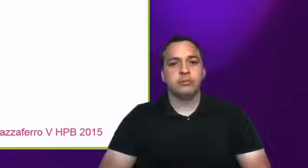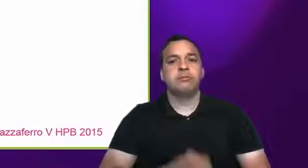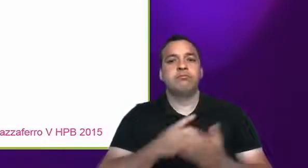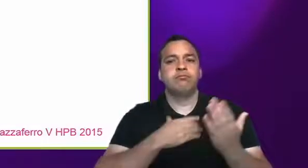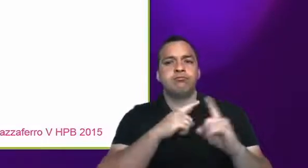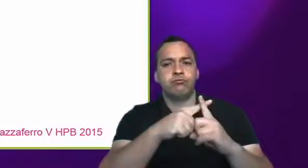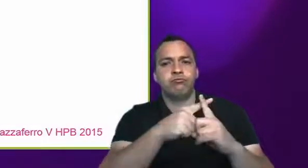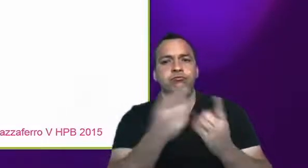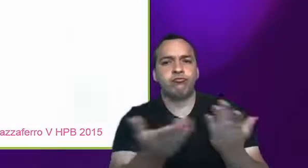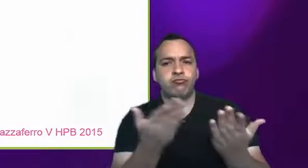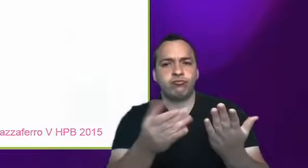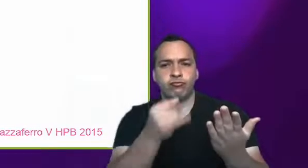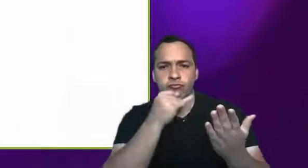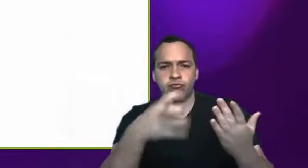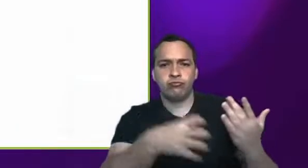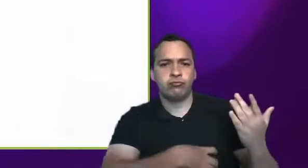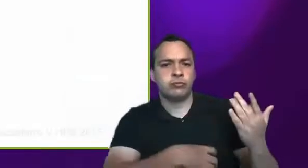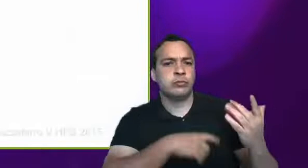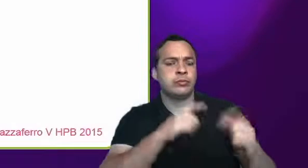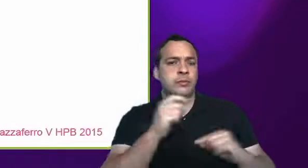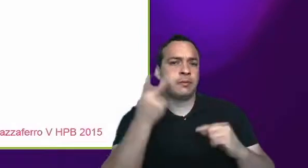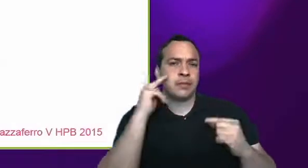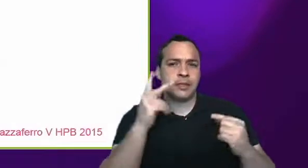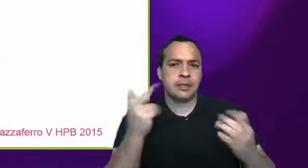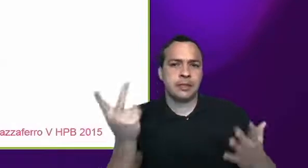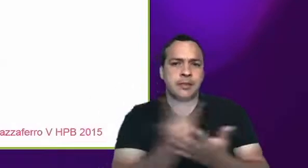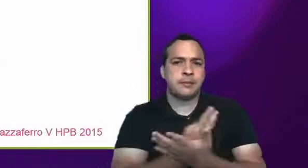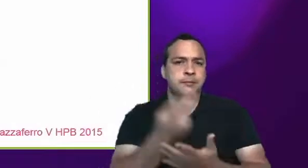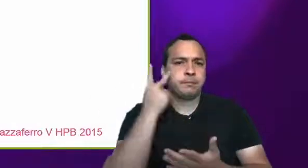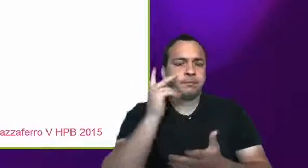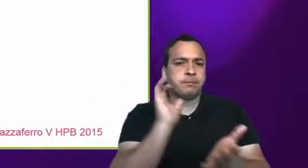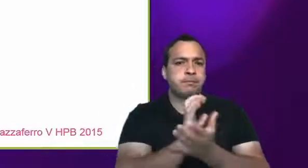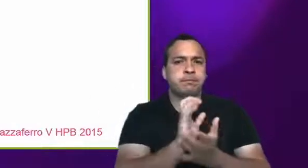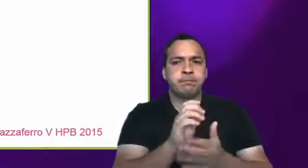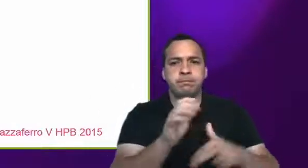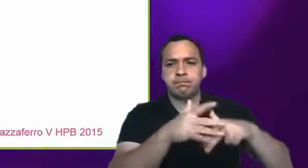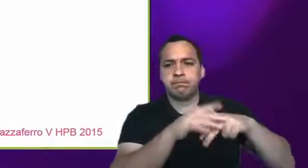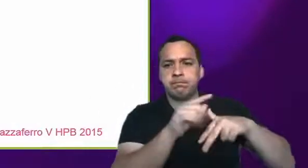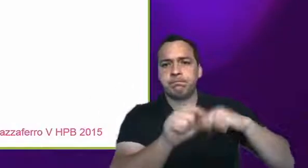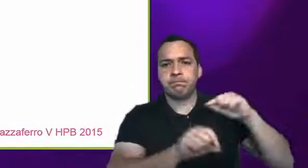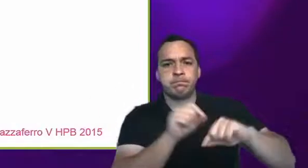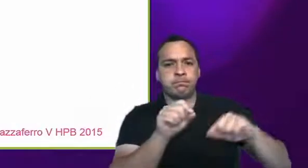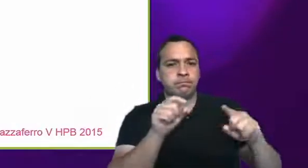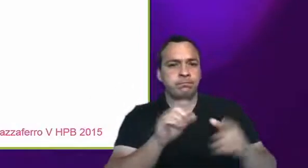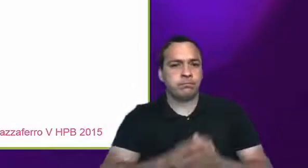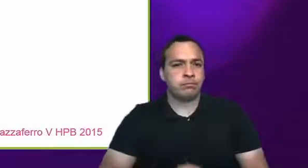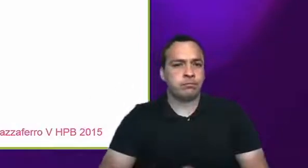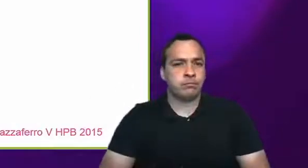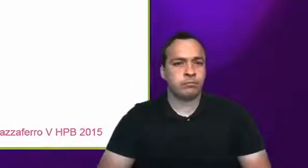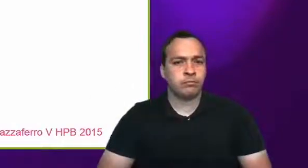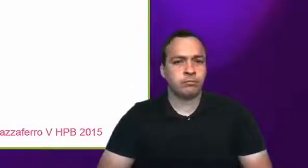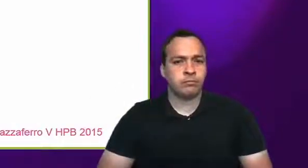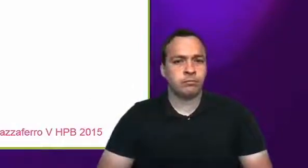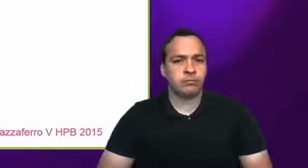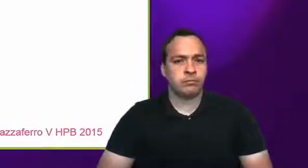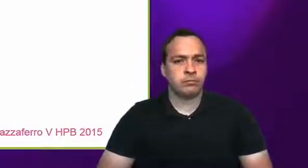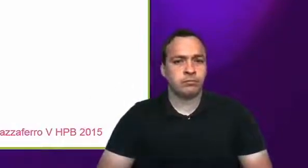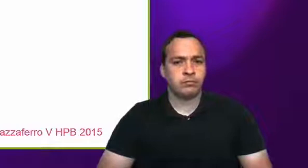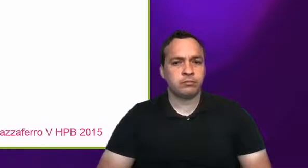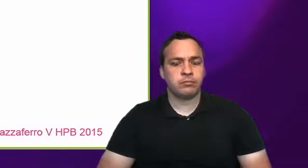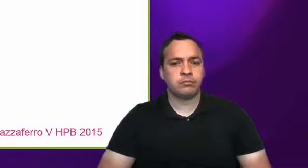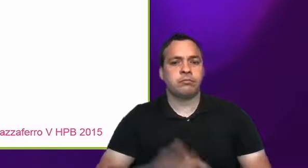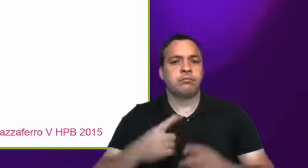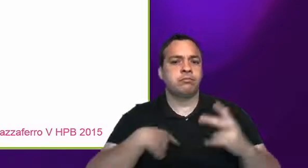los que en este momento le podemos, digamos, observamos por un determinado periodo de